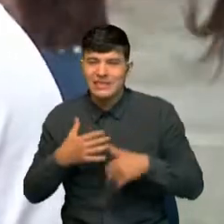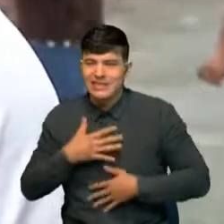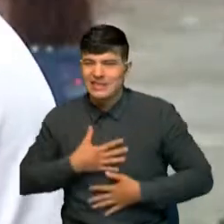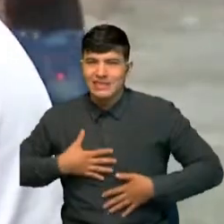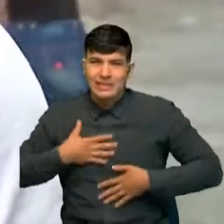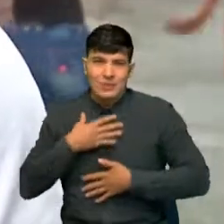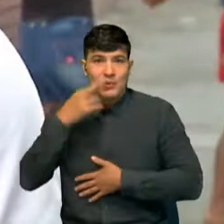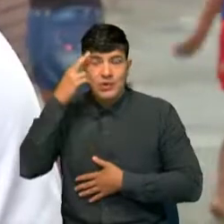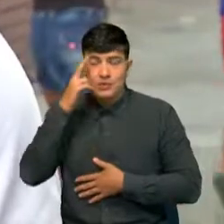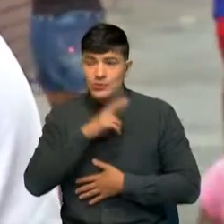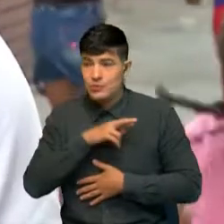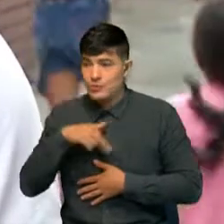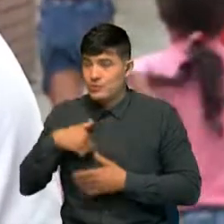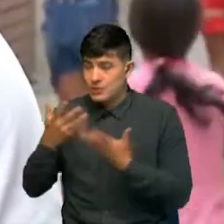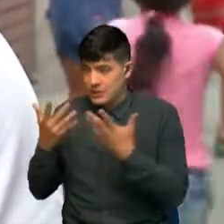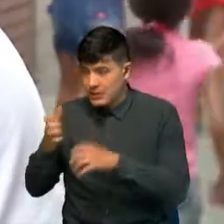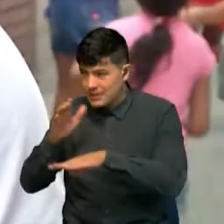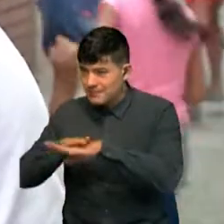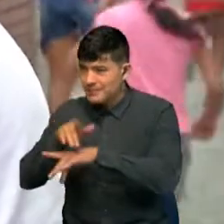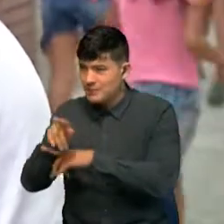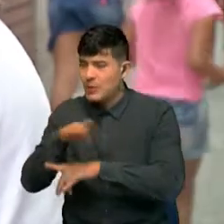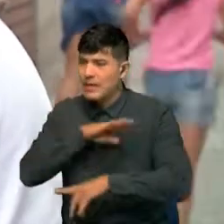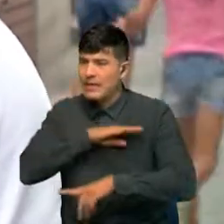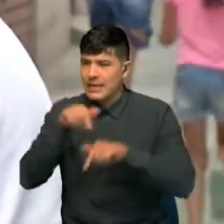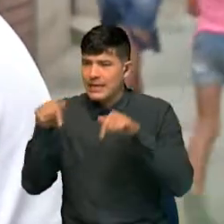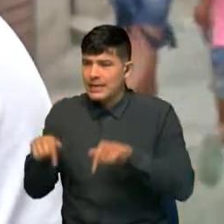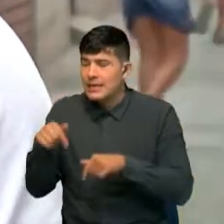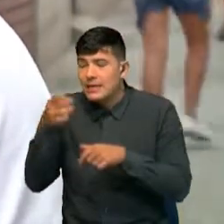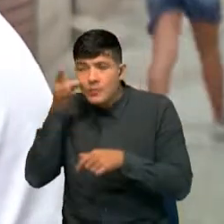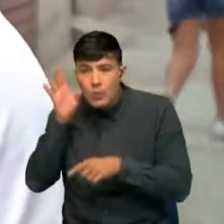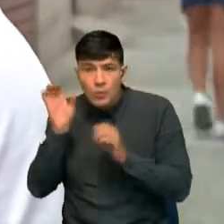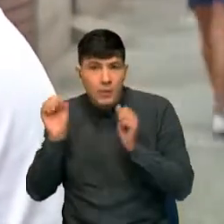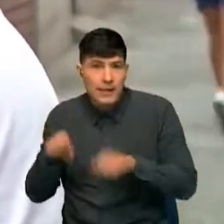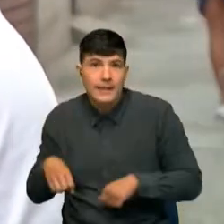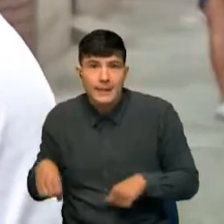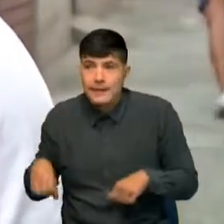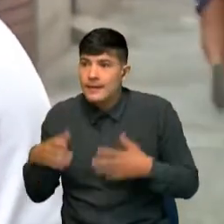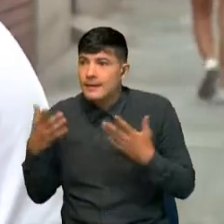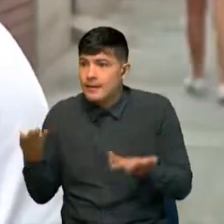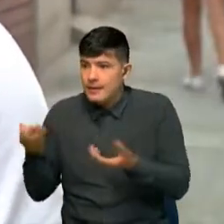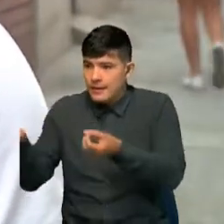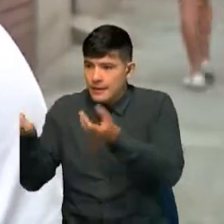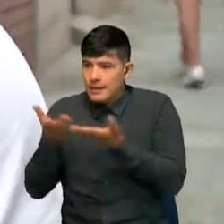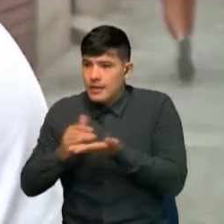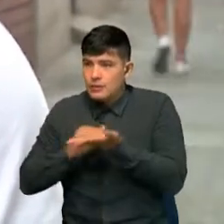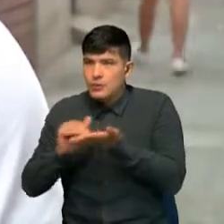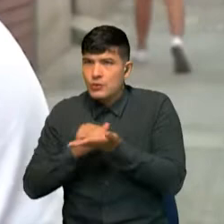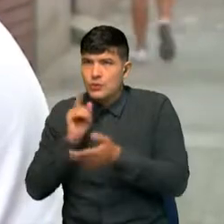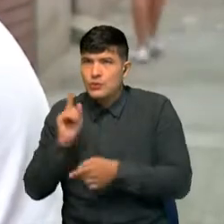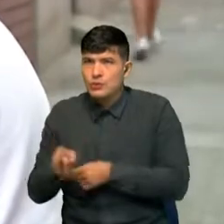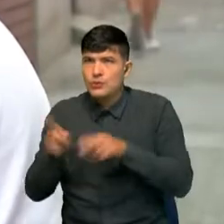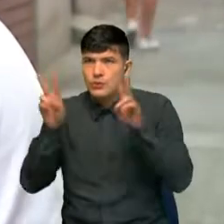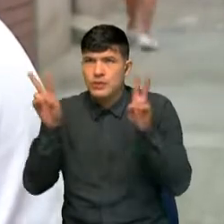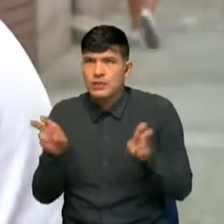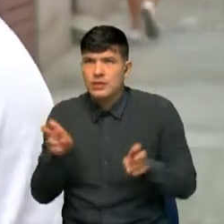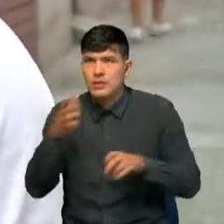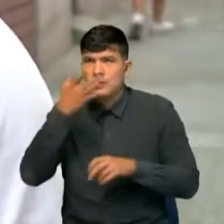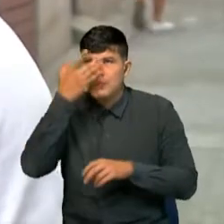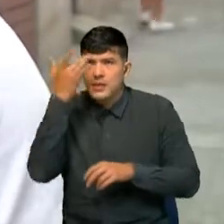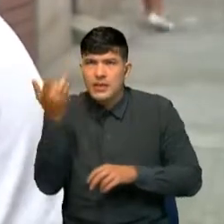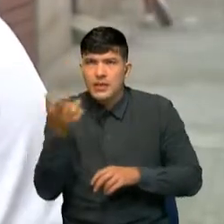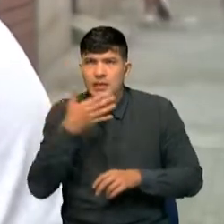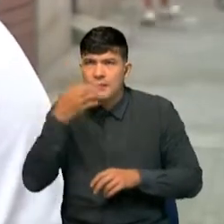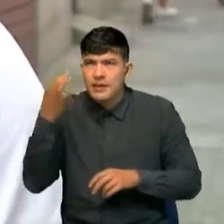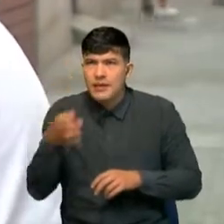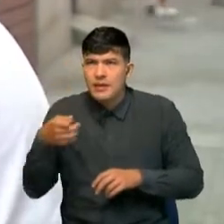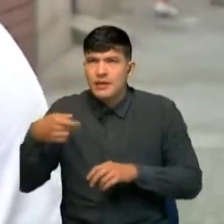es hacerle como un llamado a las autoridades locales para ver si nos pueden llegar a solucionar ese tema, porque realmente eso